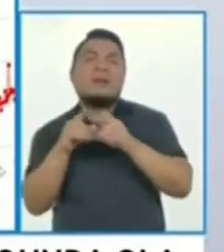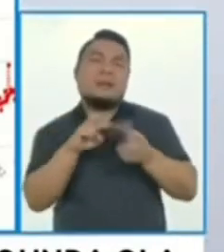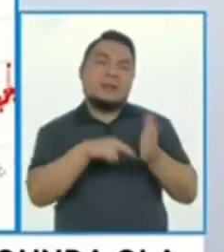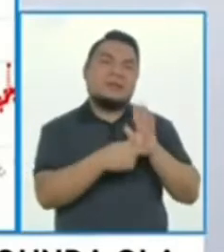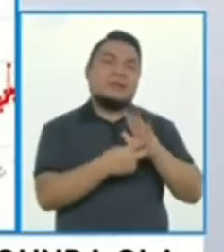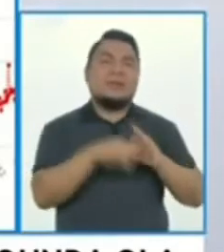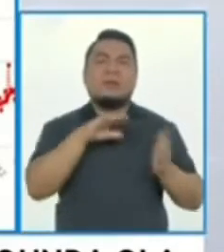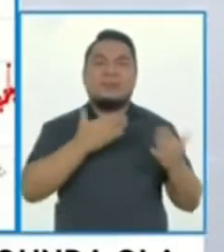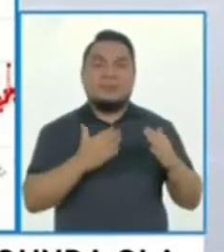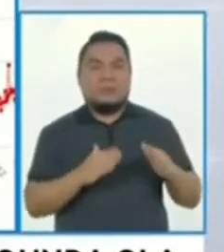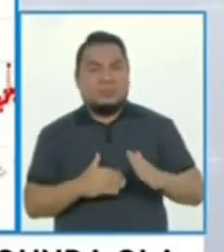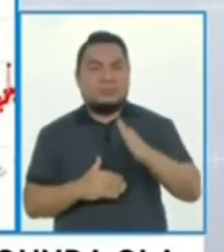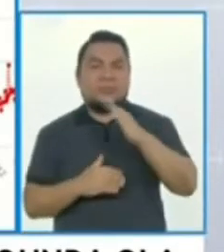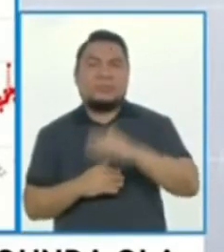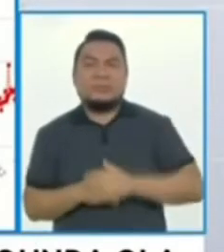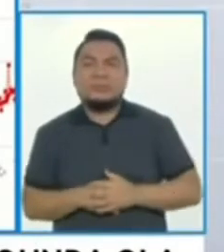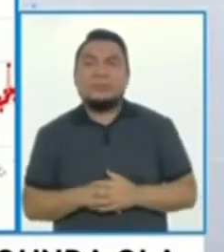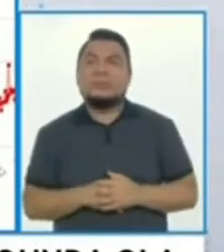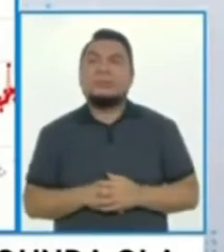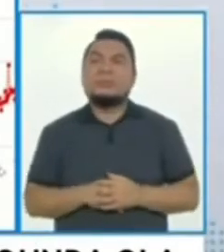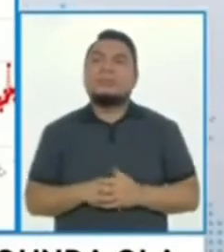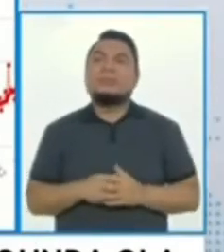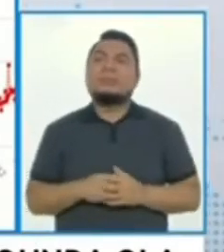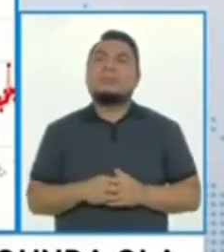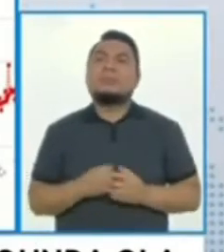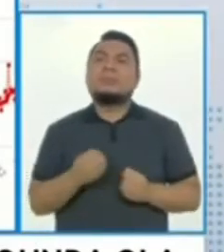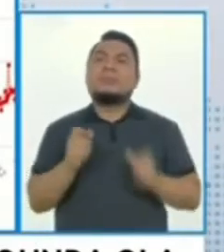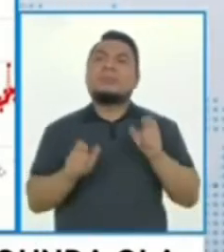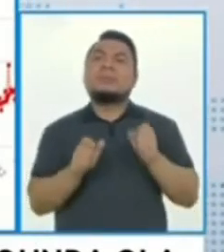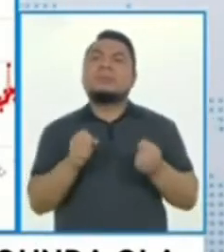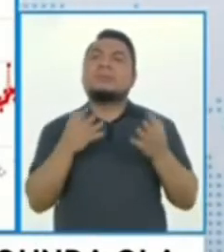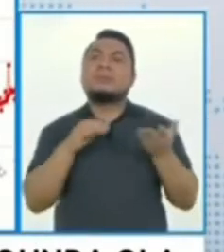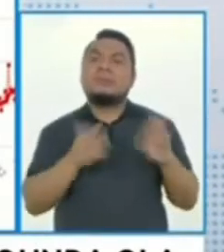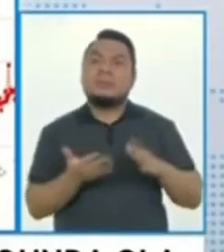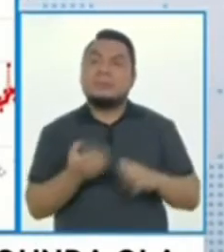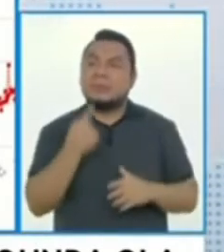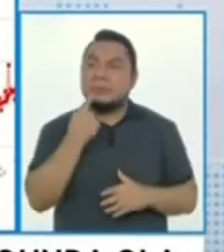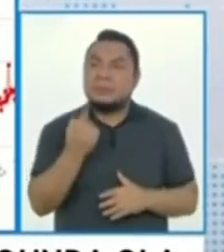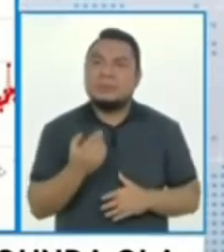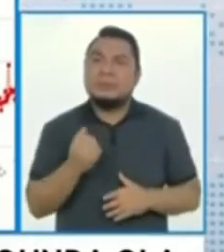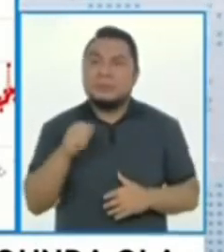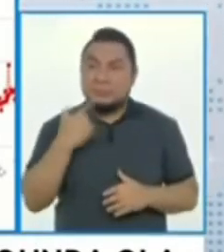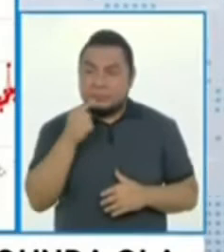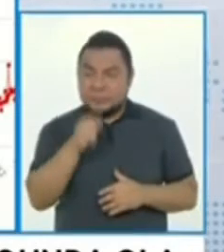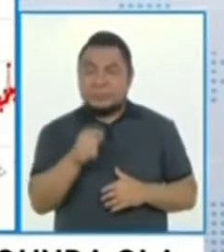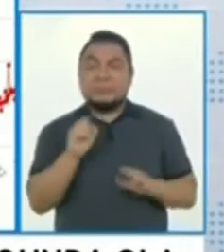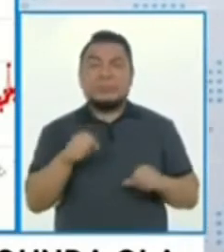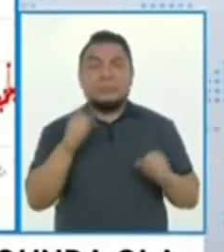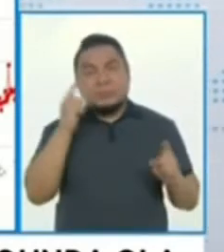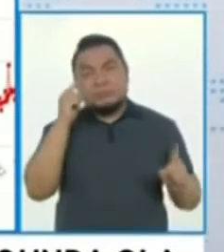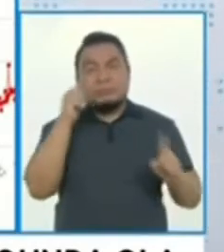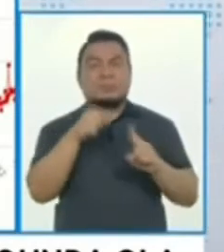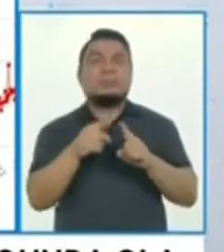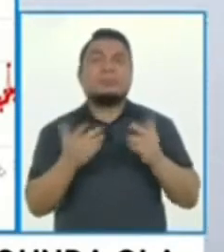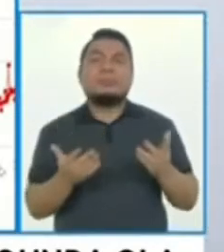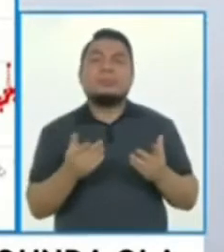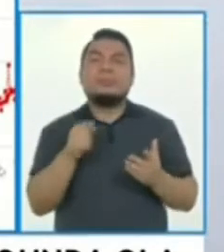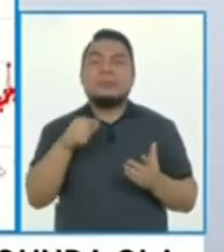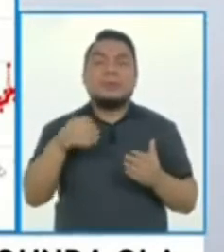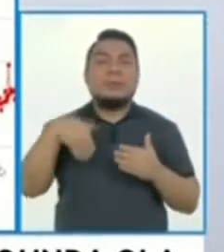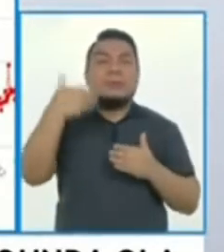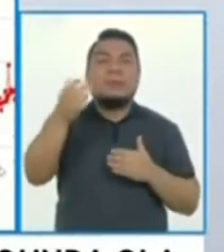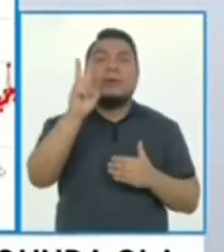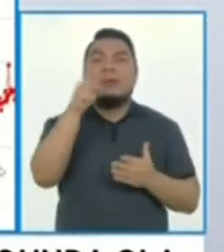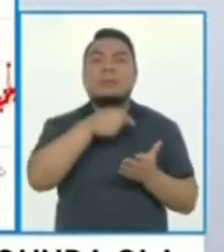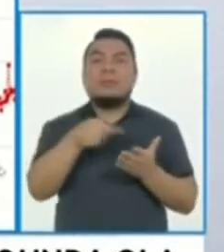momento. Bueno, en promedio, ¿cuántas personas en realidad fallecerían según, no sé, si se puede establecer una proyección de aquí en las próximas